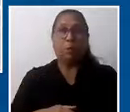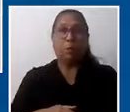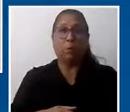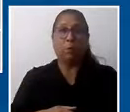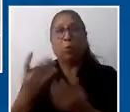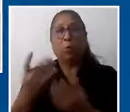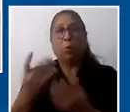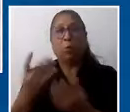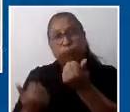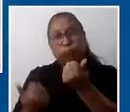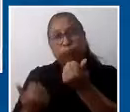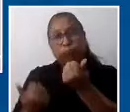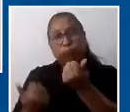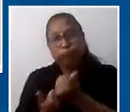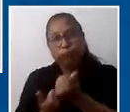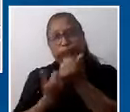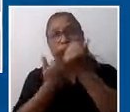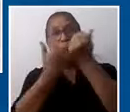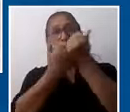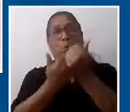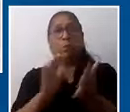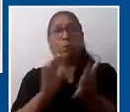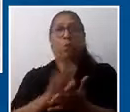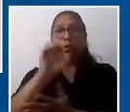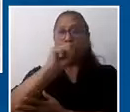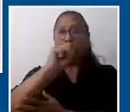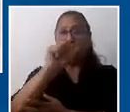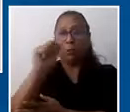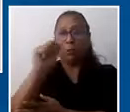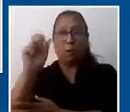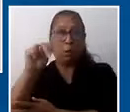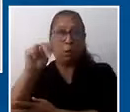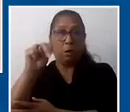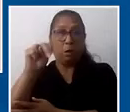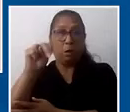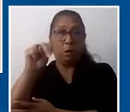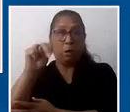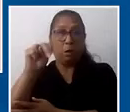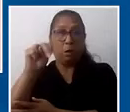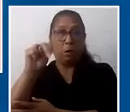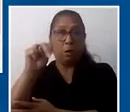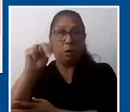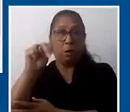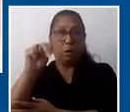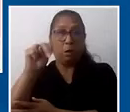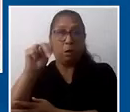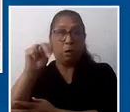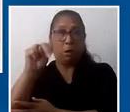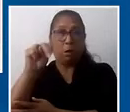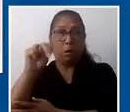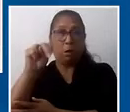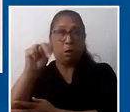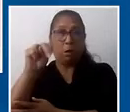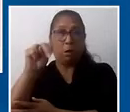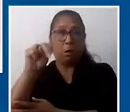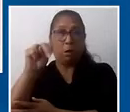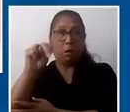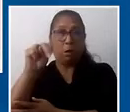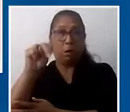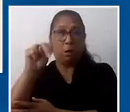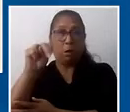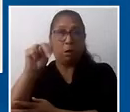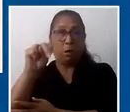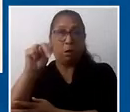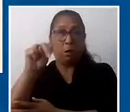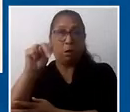que han preexistido, ¿no? Hace 2 años, con la modificación del reglamento de la Ley General de